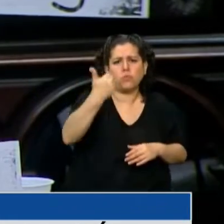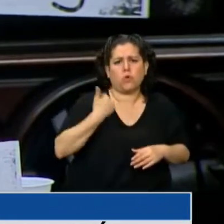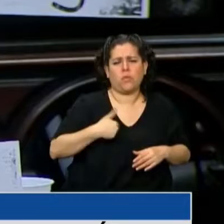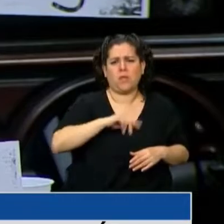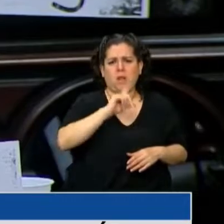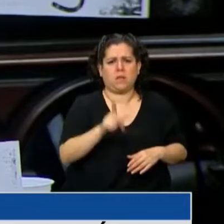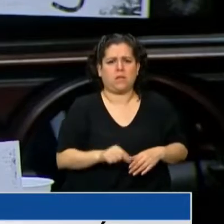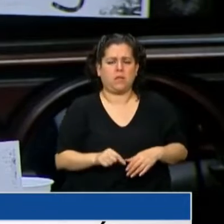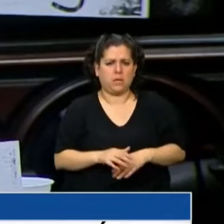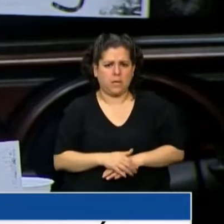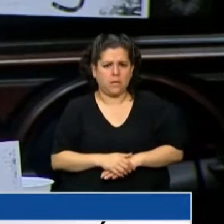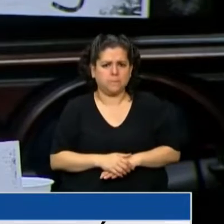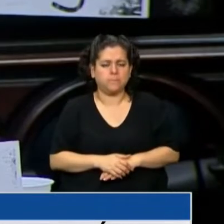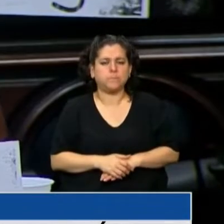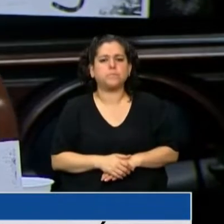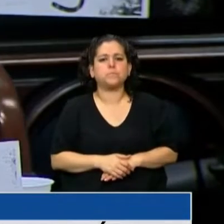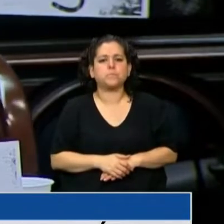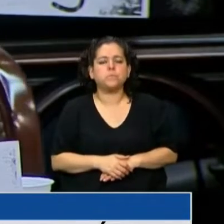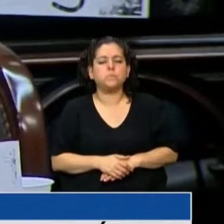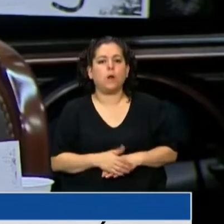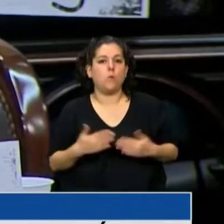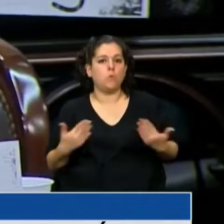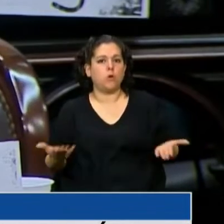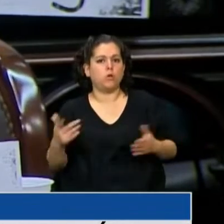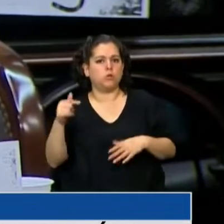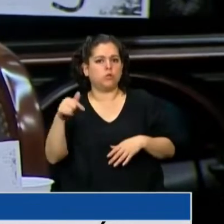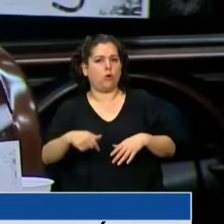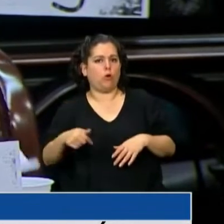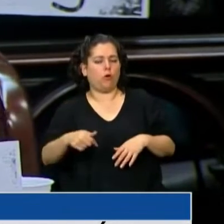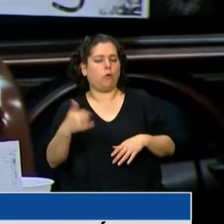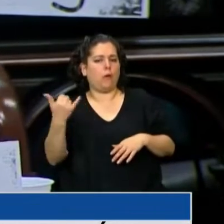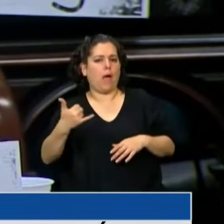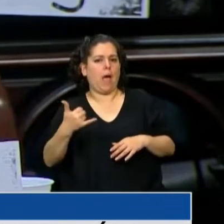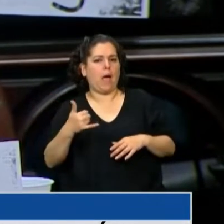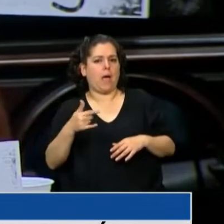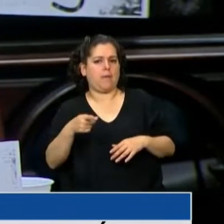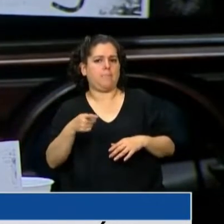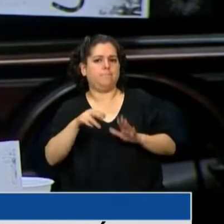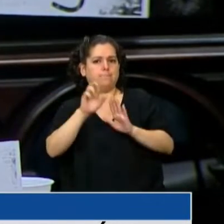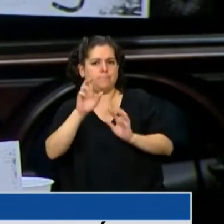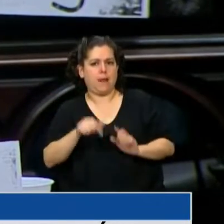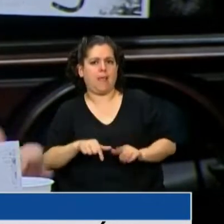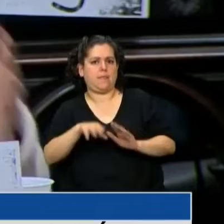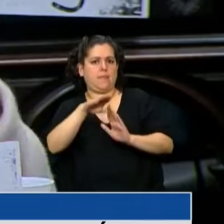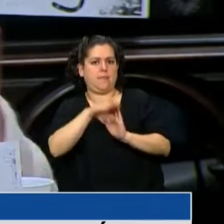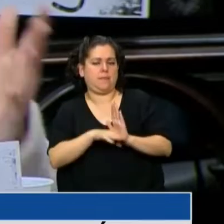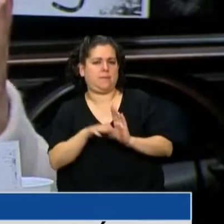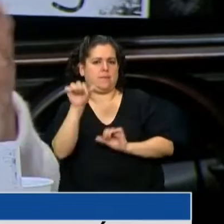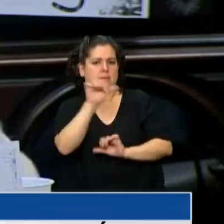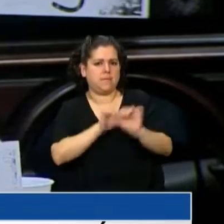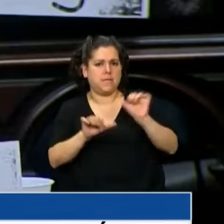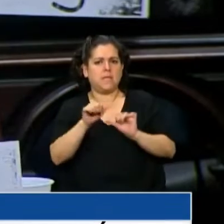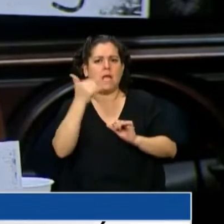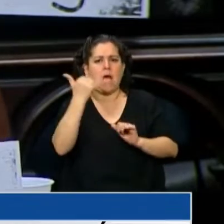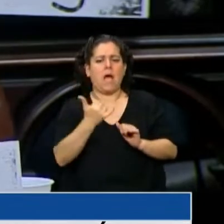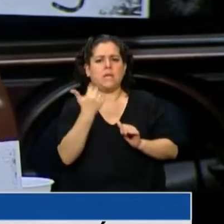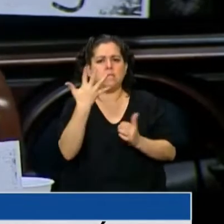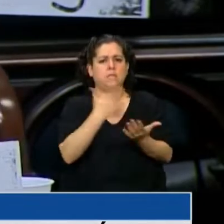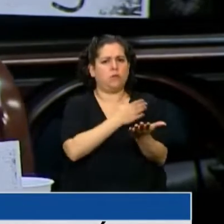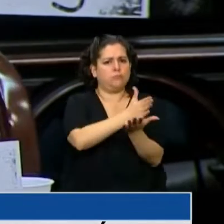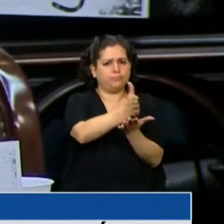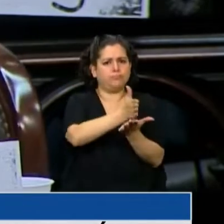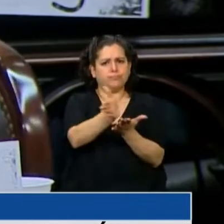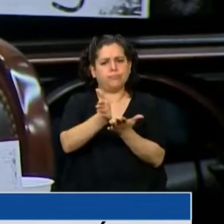país. Por eso hoy tenemos este plan de ciencia, un plan de ciencia que tiene 5 perspectivas